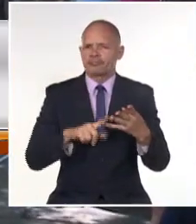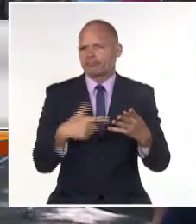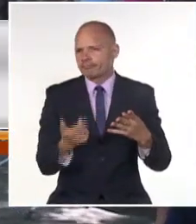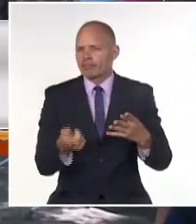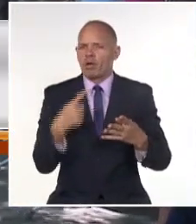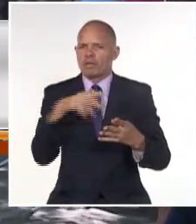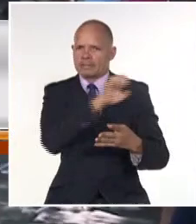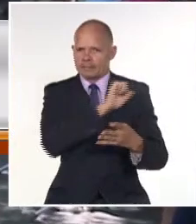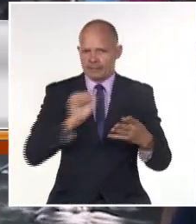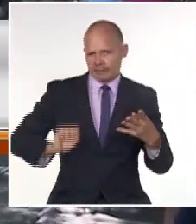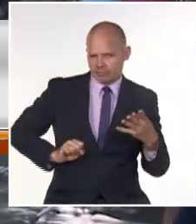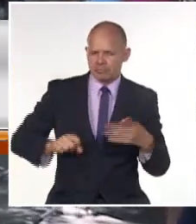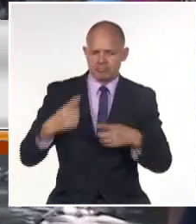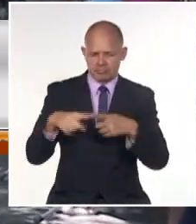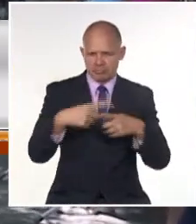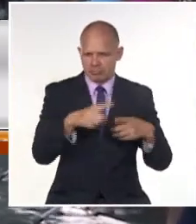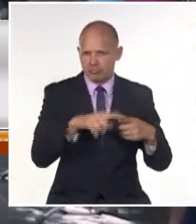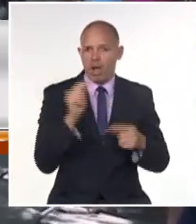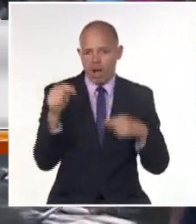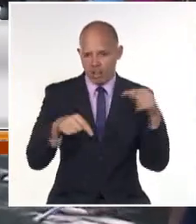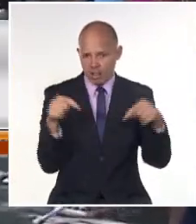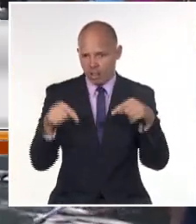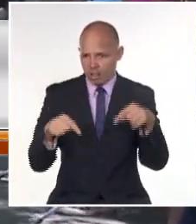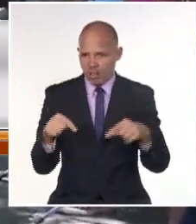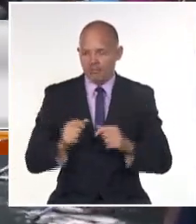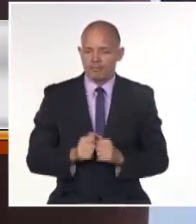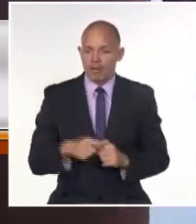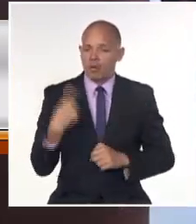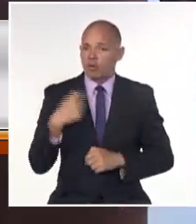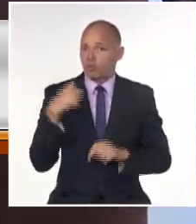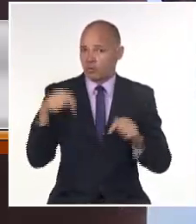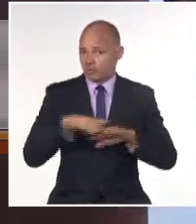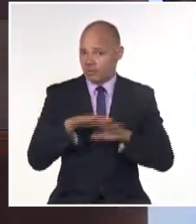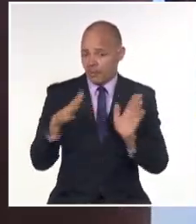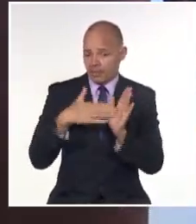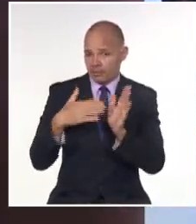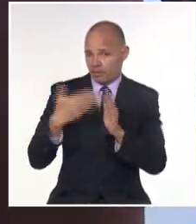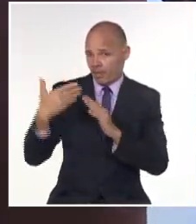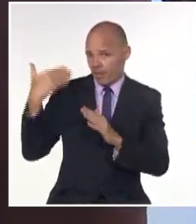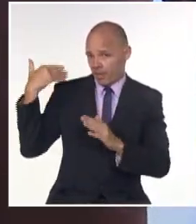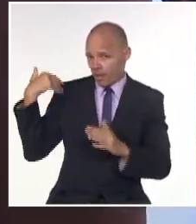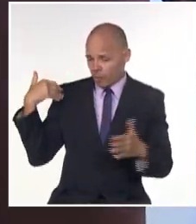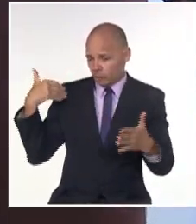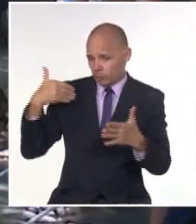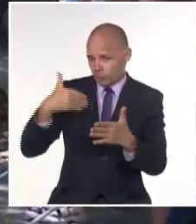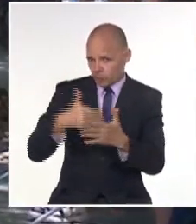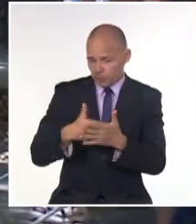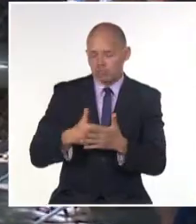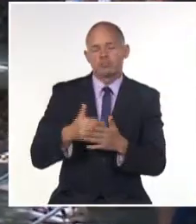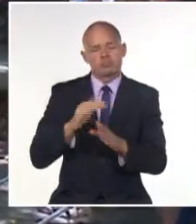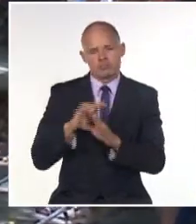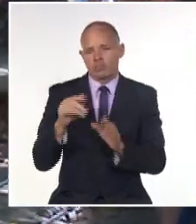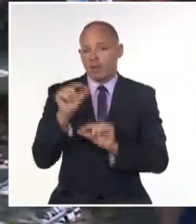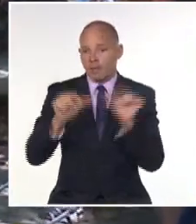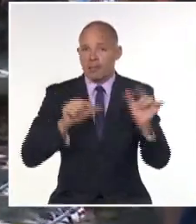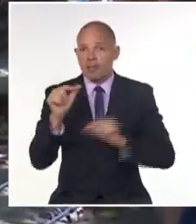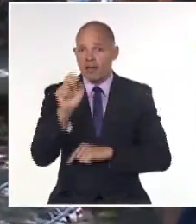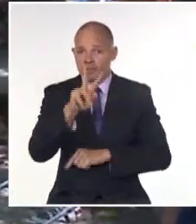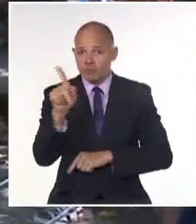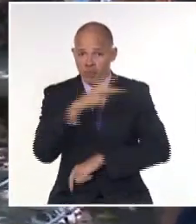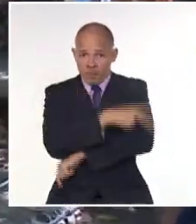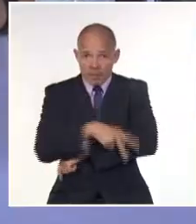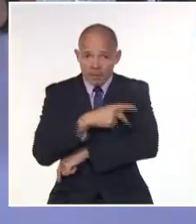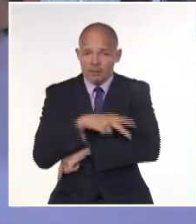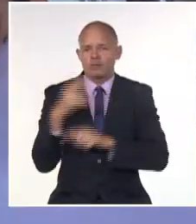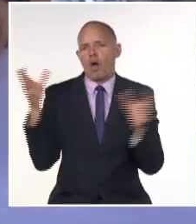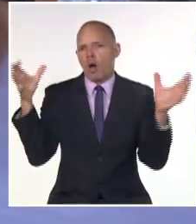sido por la intensidad, por lo que logramos, por lo que durante meses estuvimos planificando. Han venido poetas de 21 países presencialmente, de más de 30,